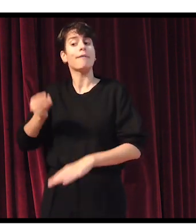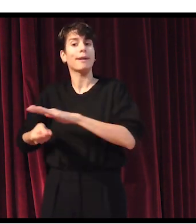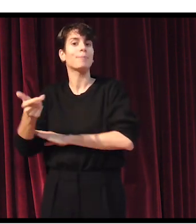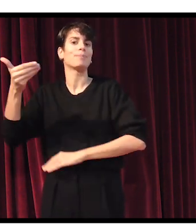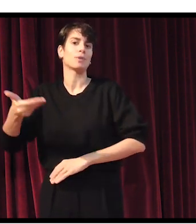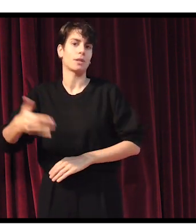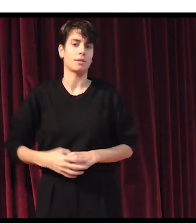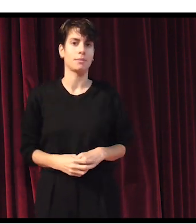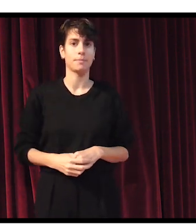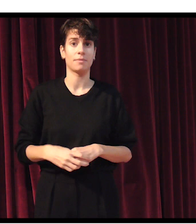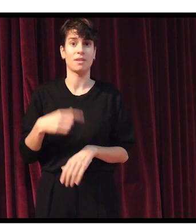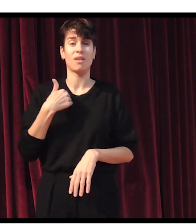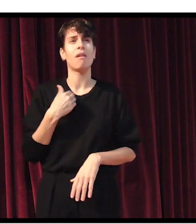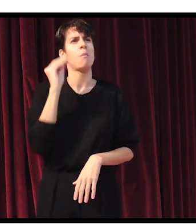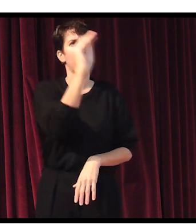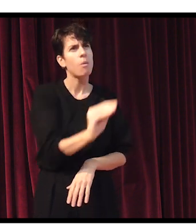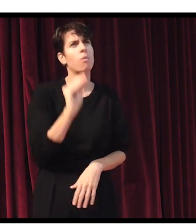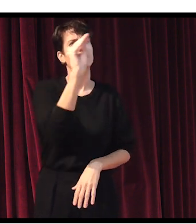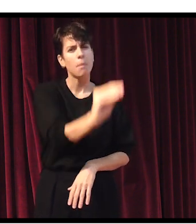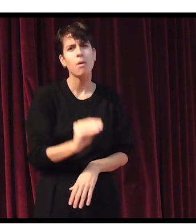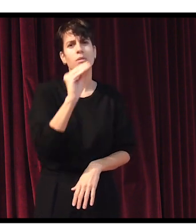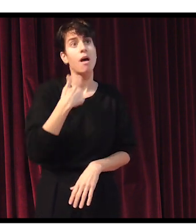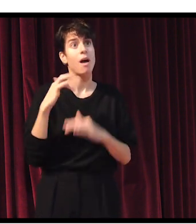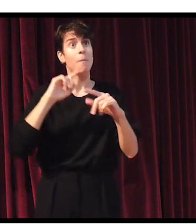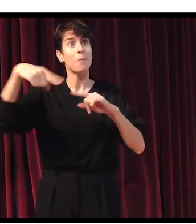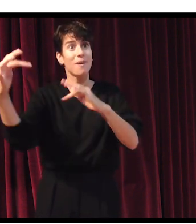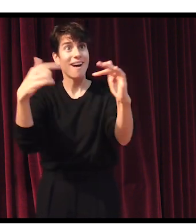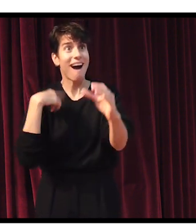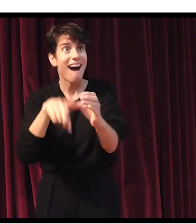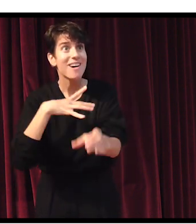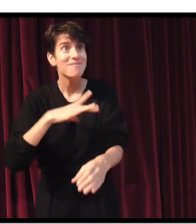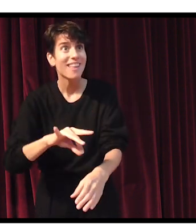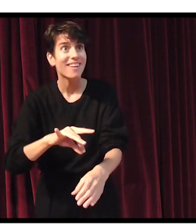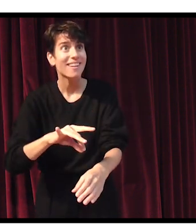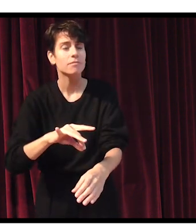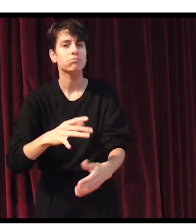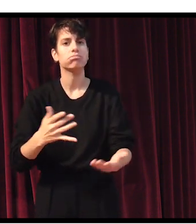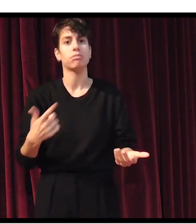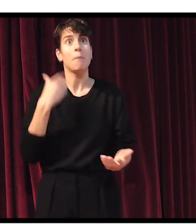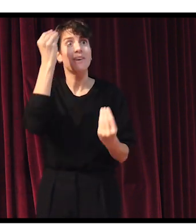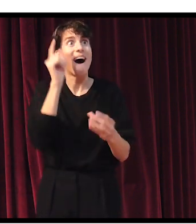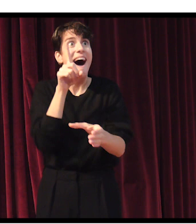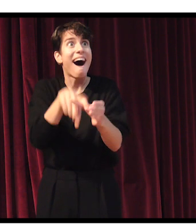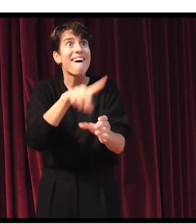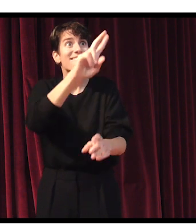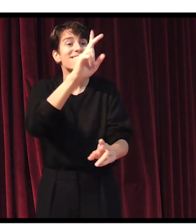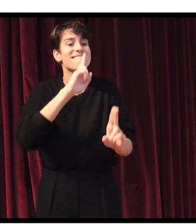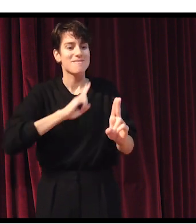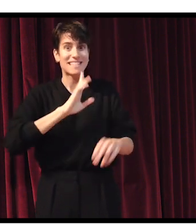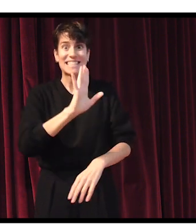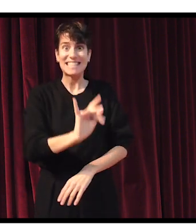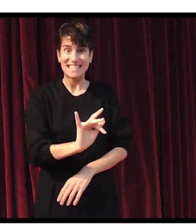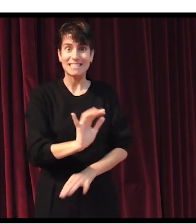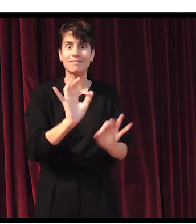estado preguntando todas las semanas si iba a poder jugar el siguiente partido. Hubo un momento que pensaba que sí iba a poder jugar. Eso fue